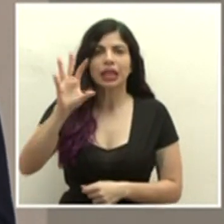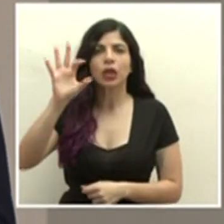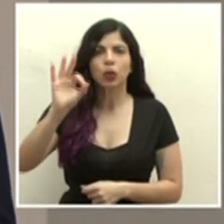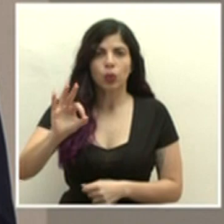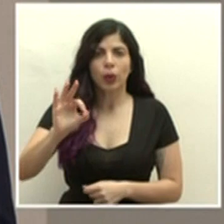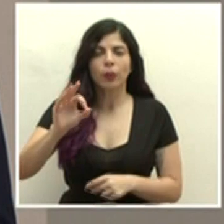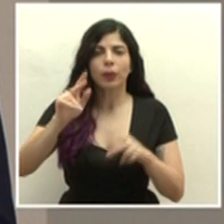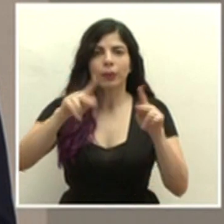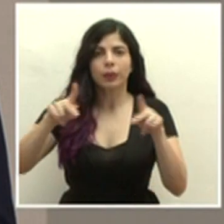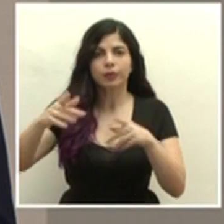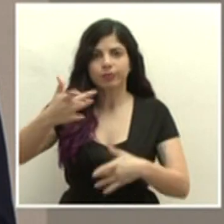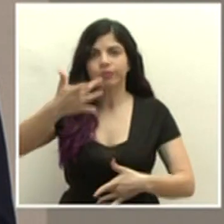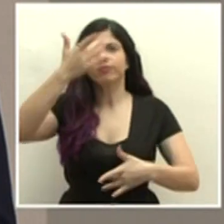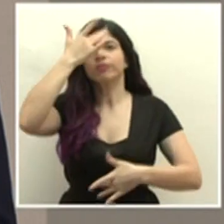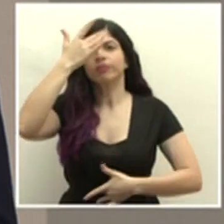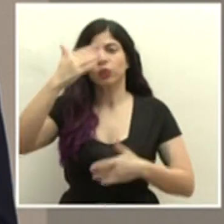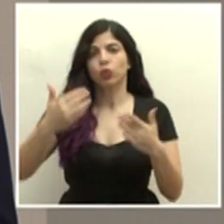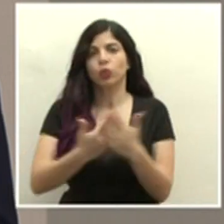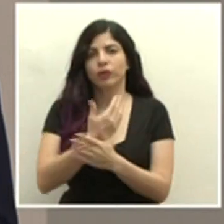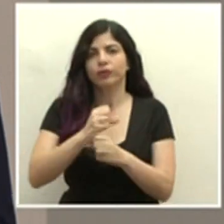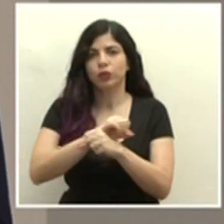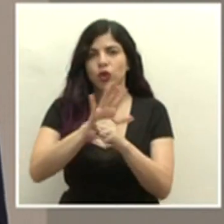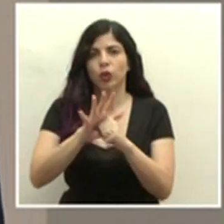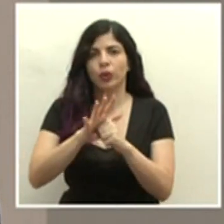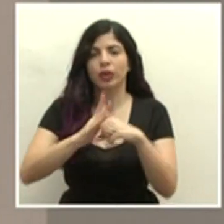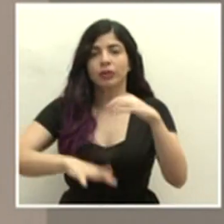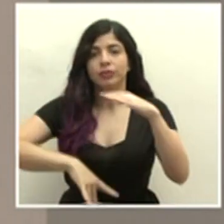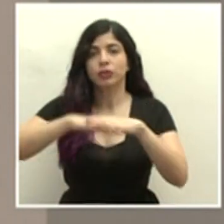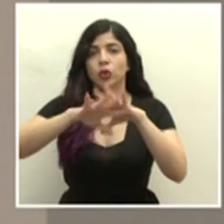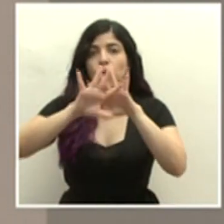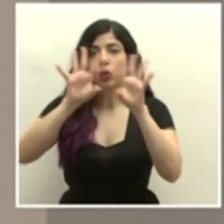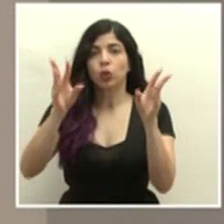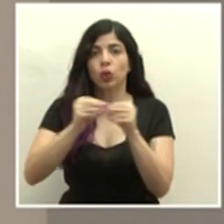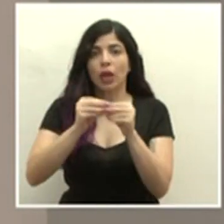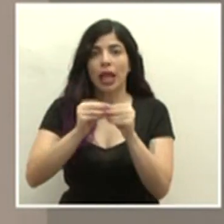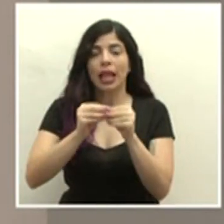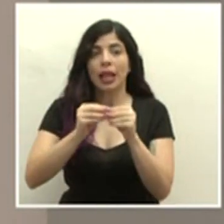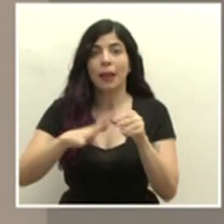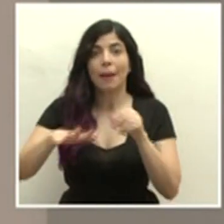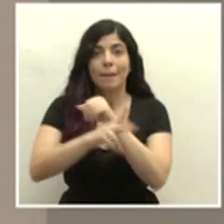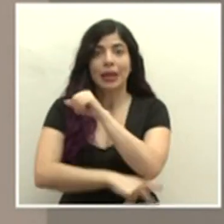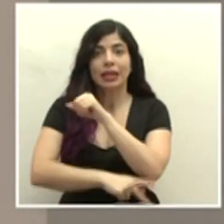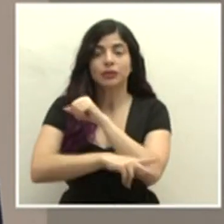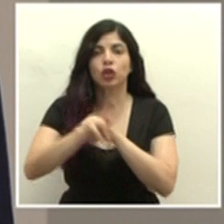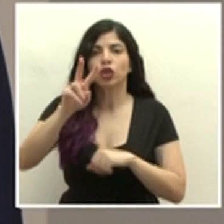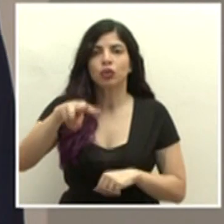169 casos nuevos de COVID-19. Alcanzamos un total como país de